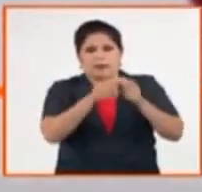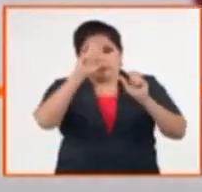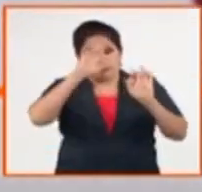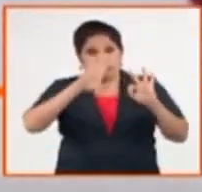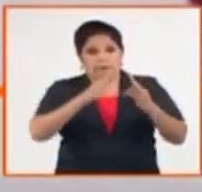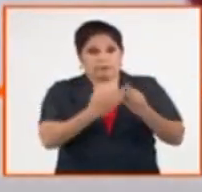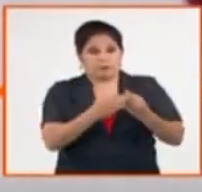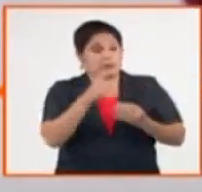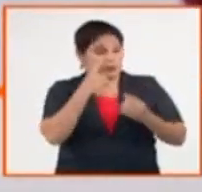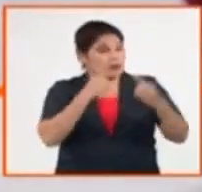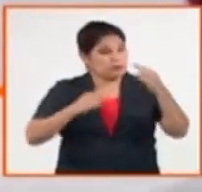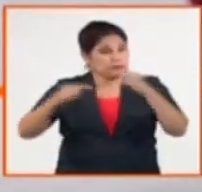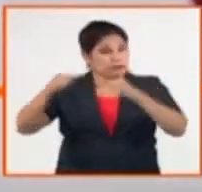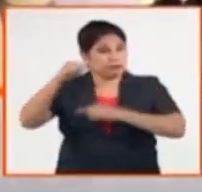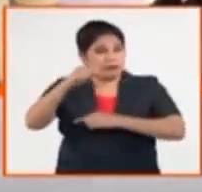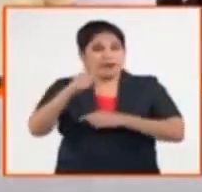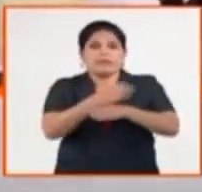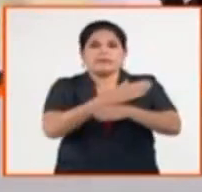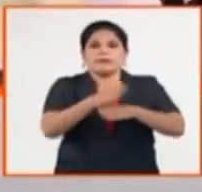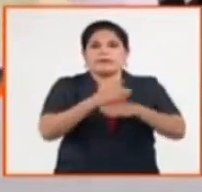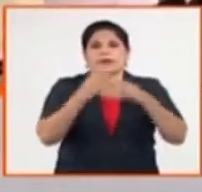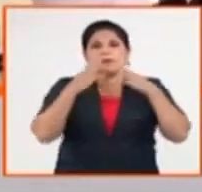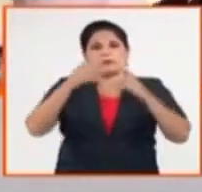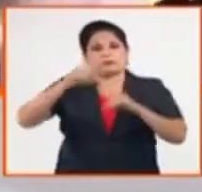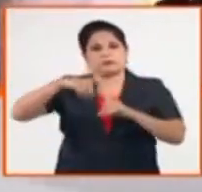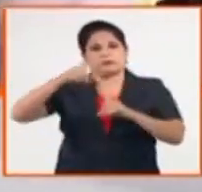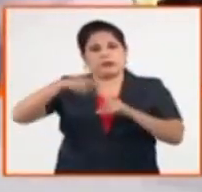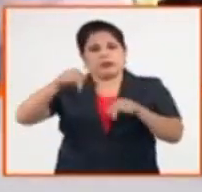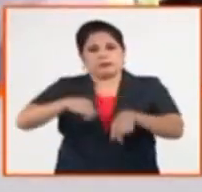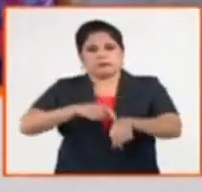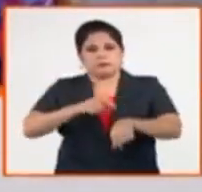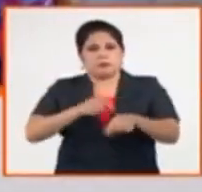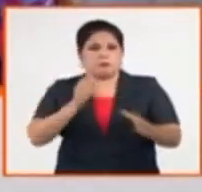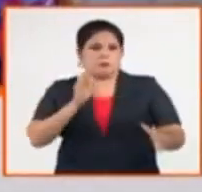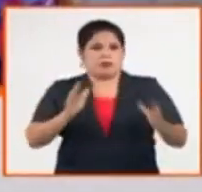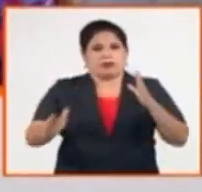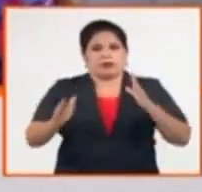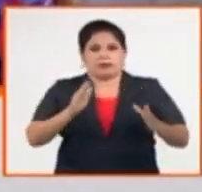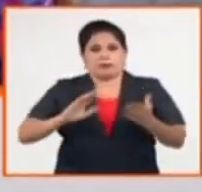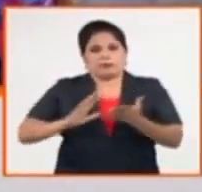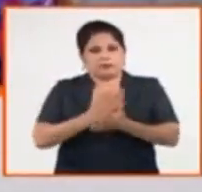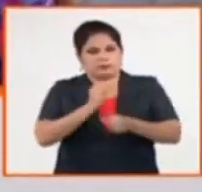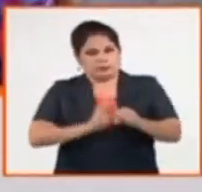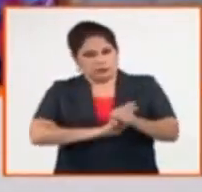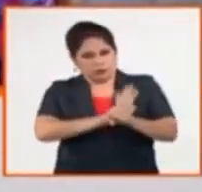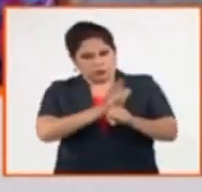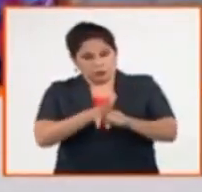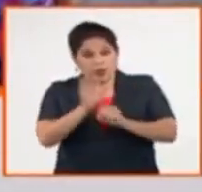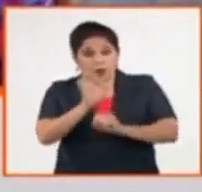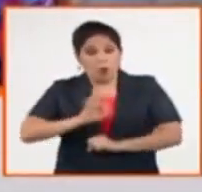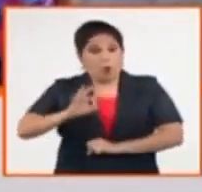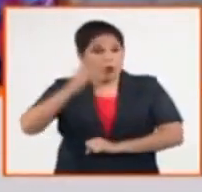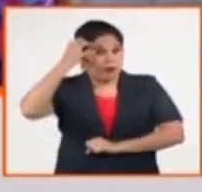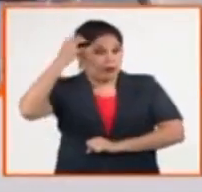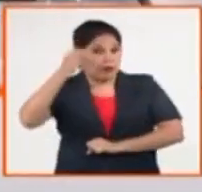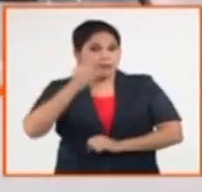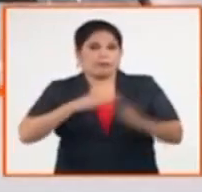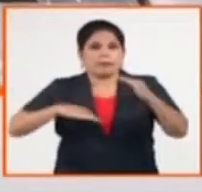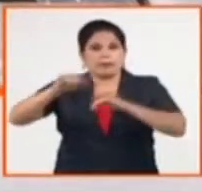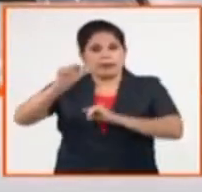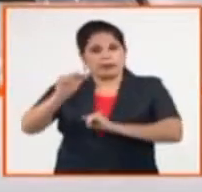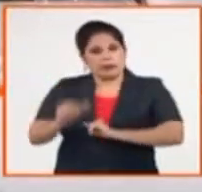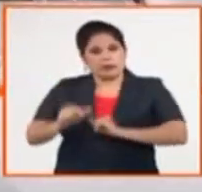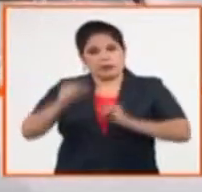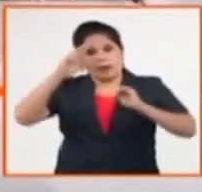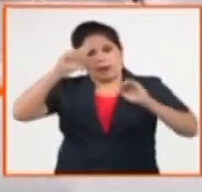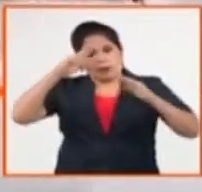además está inmersa en grandes e importantes tareas en estos momentos en la batalla contra la COVID. Organismos como el Ministerio de Educación, aquí